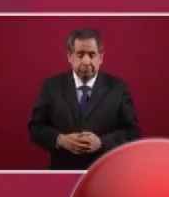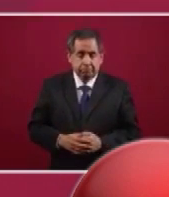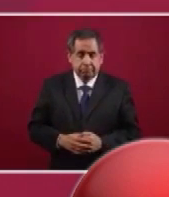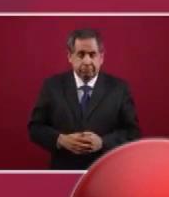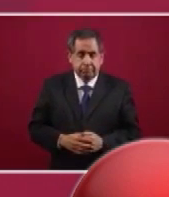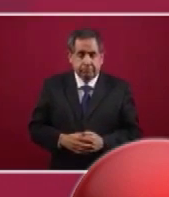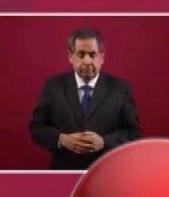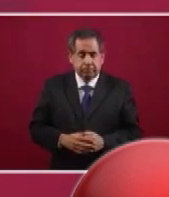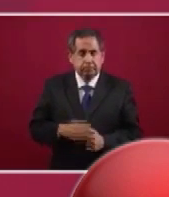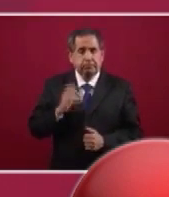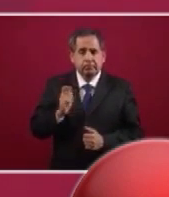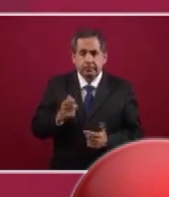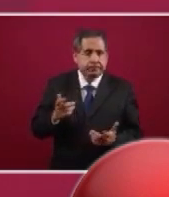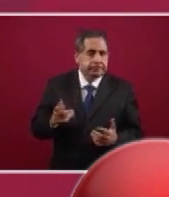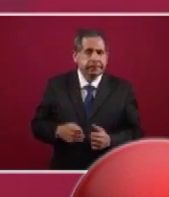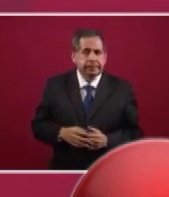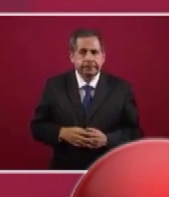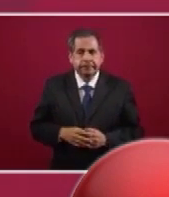el dejar